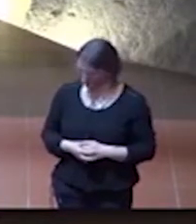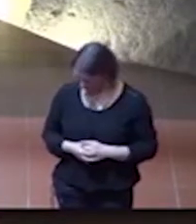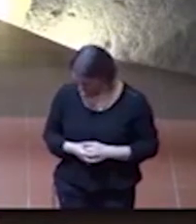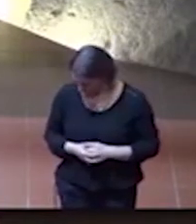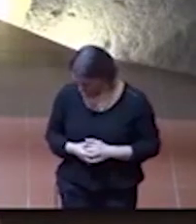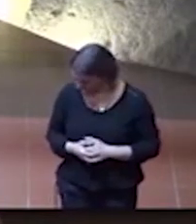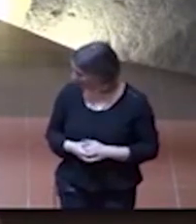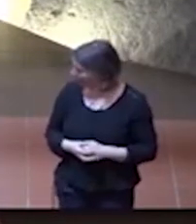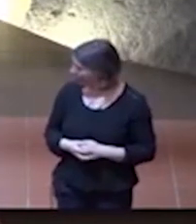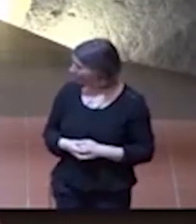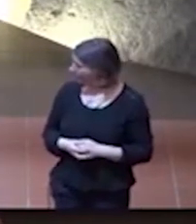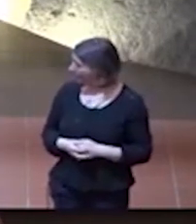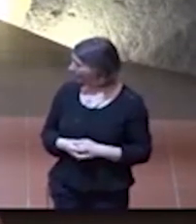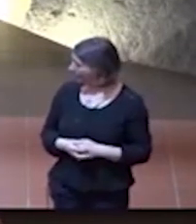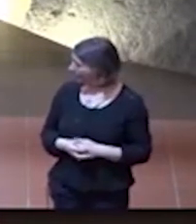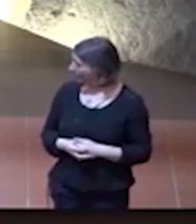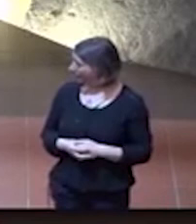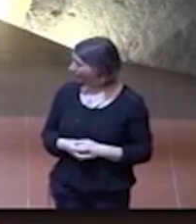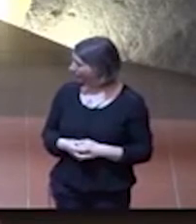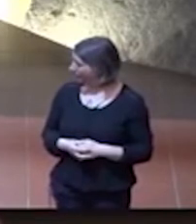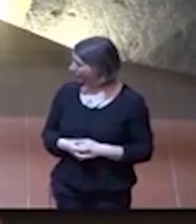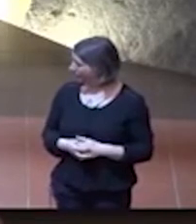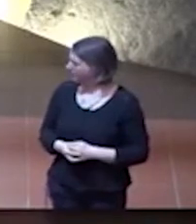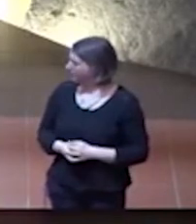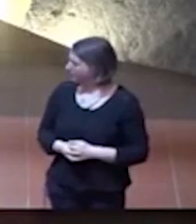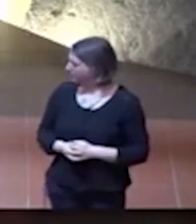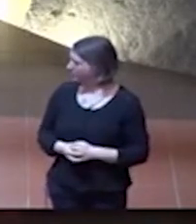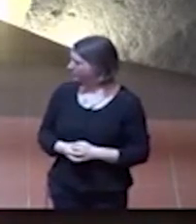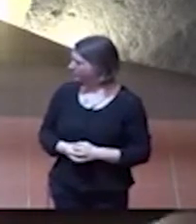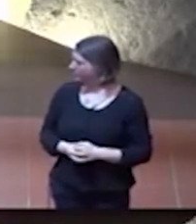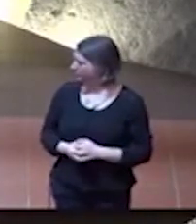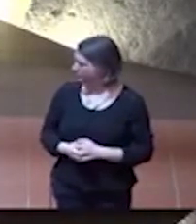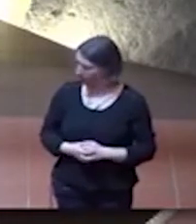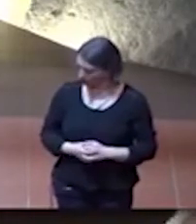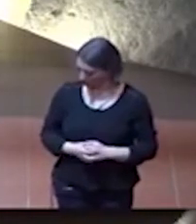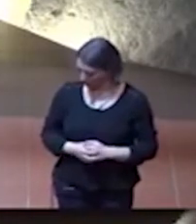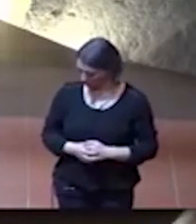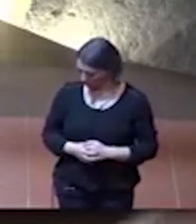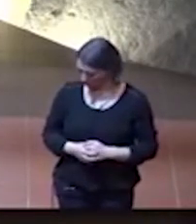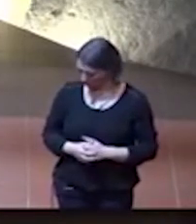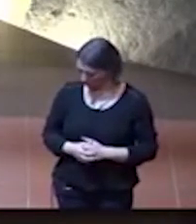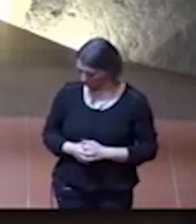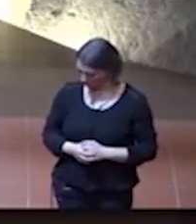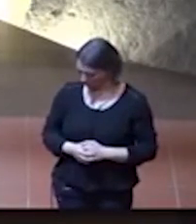se levantó porque ya no aguantábamos más la represión. Hoy, a la